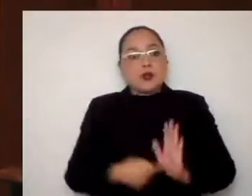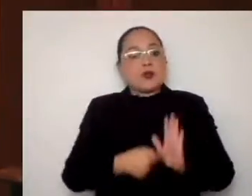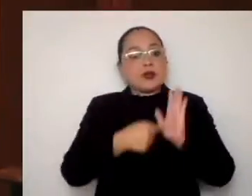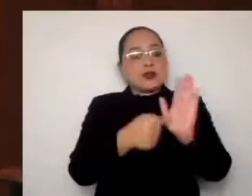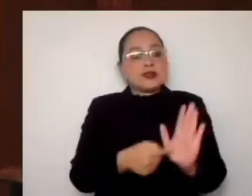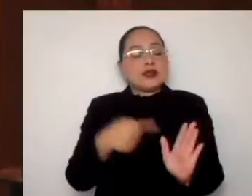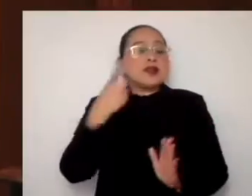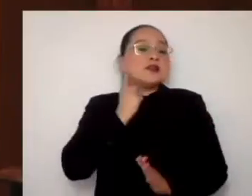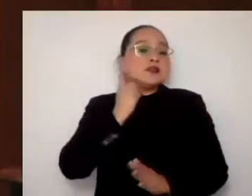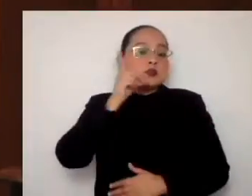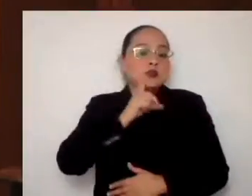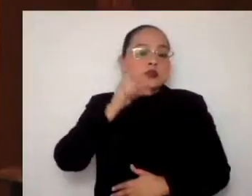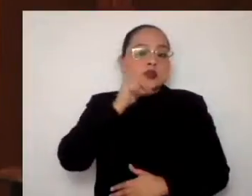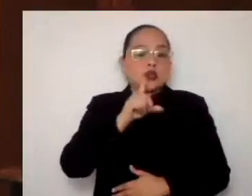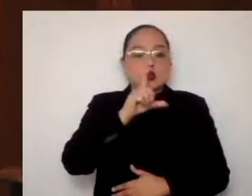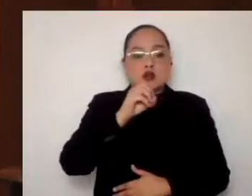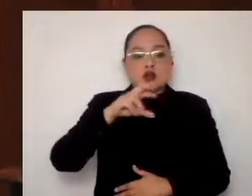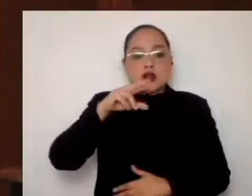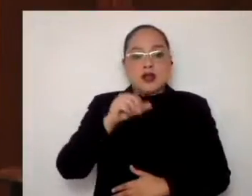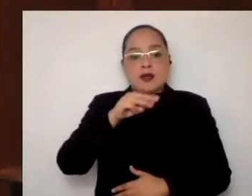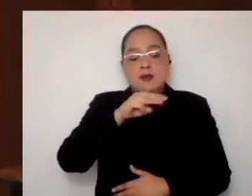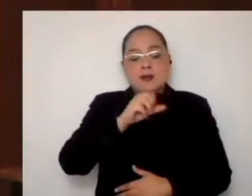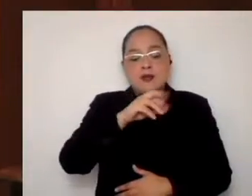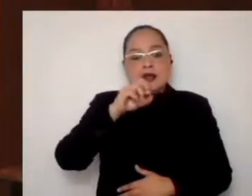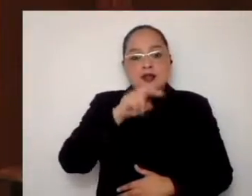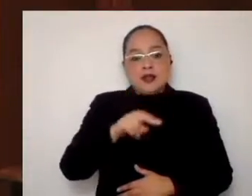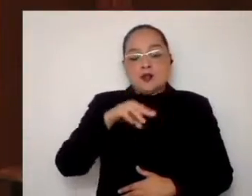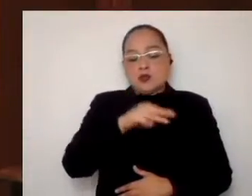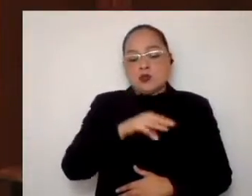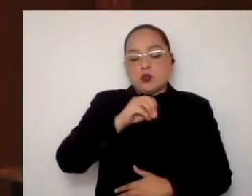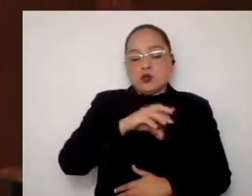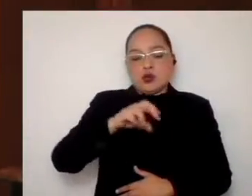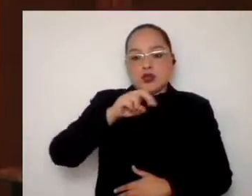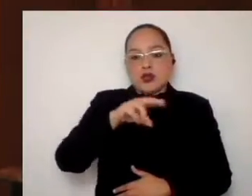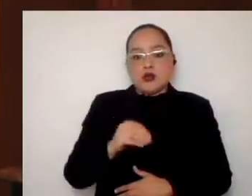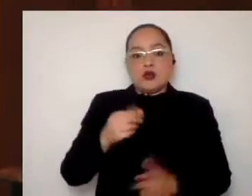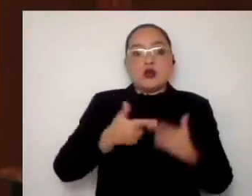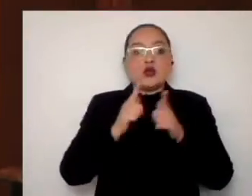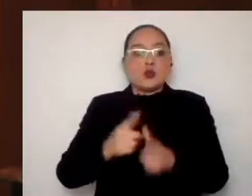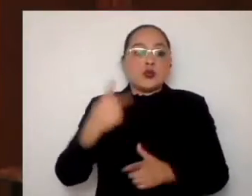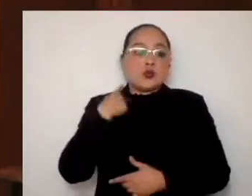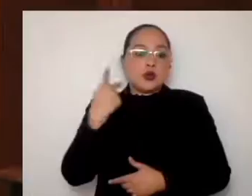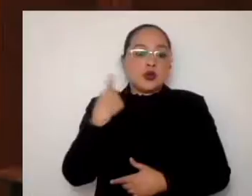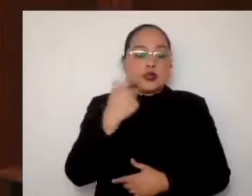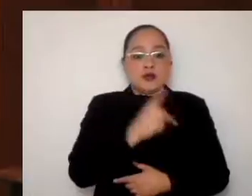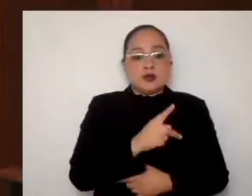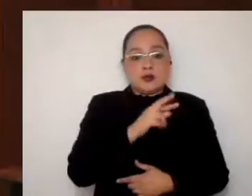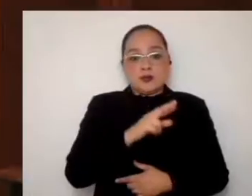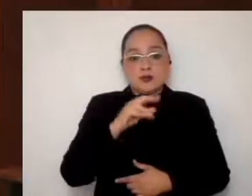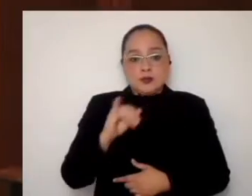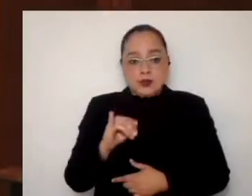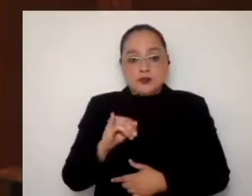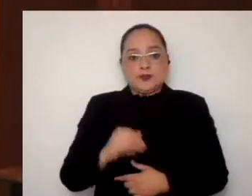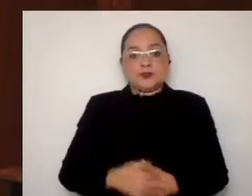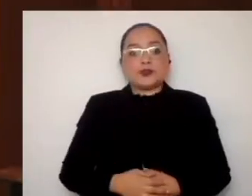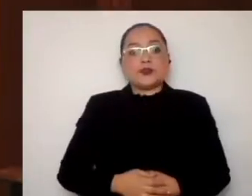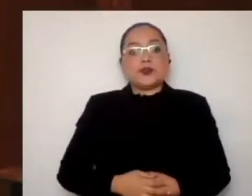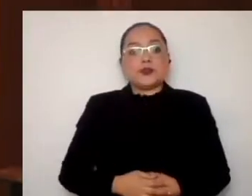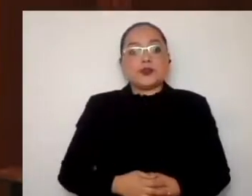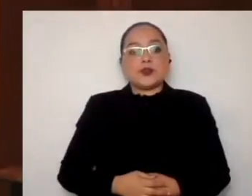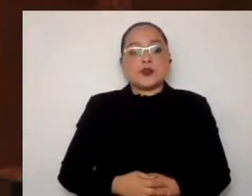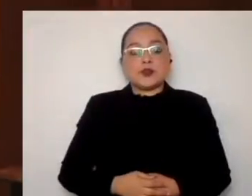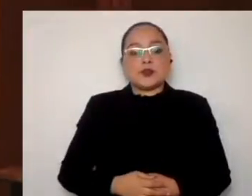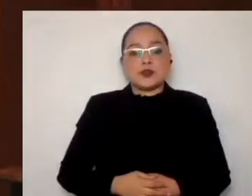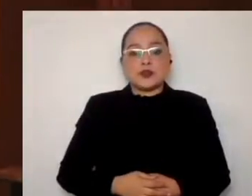la diputada Lorena Marín Moreno en nombre del Grupo Parlamentario del Partido Revolucionario Institucional, y la iniciativa